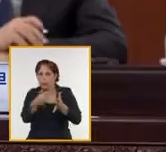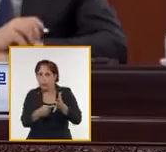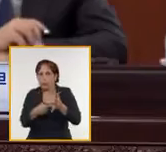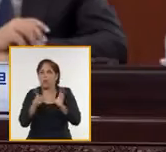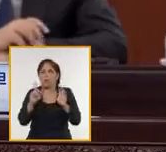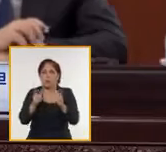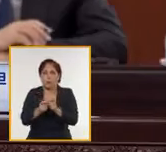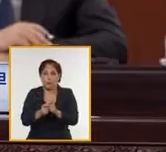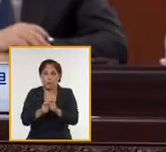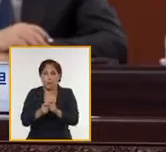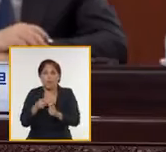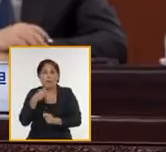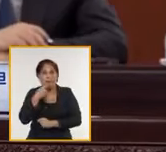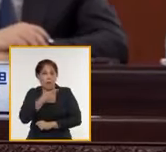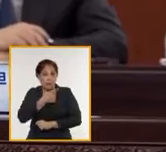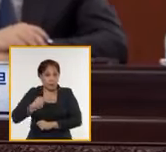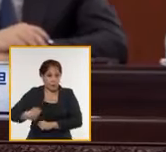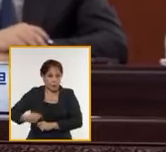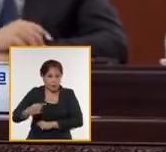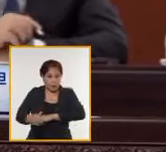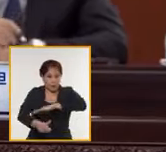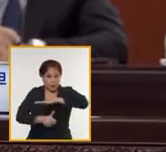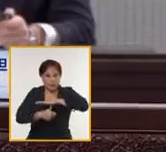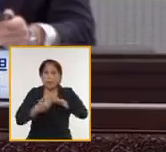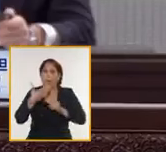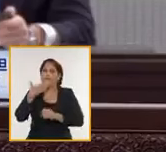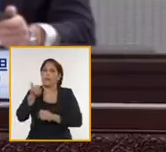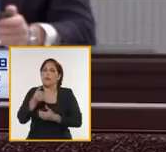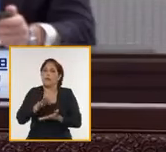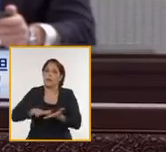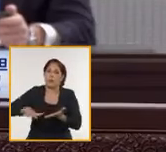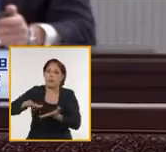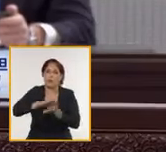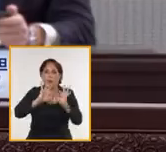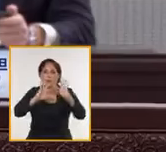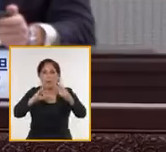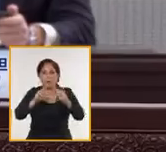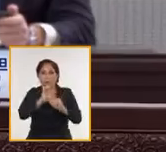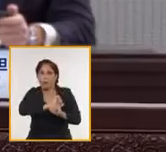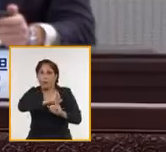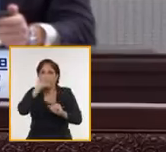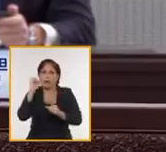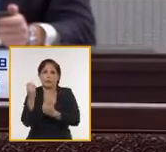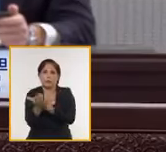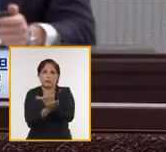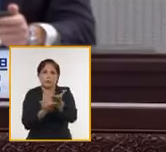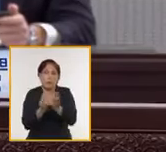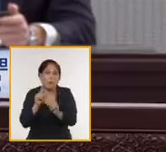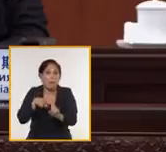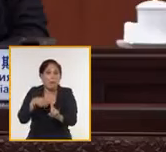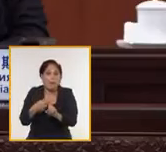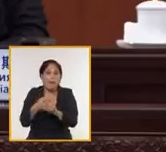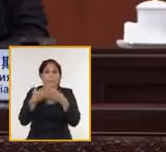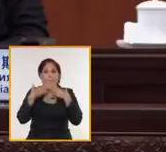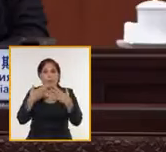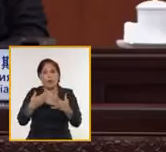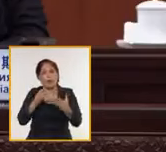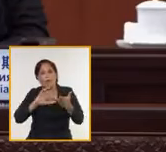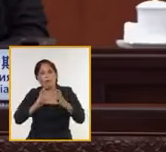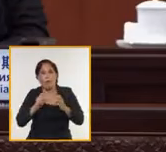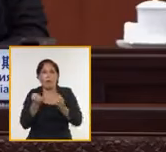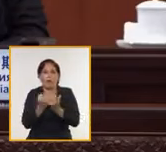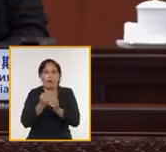El mandatario dijo también que se deben buscar beneficios mutuos y resultados de ganancias compartidas, así como alinear mejor las estrategias